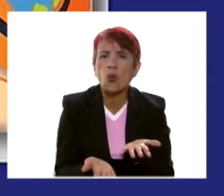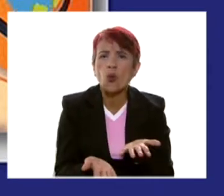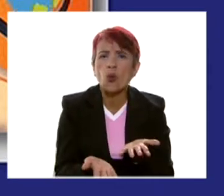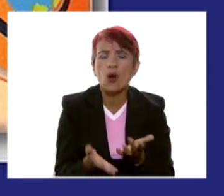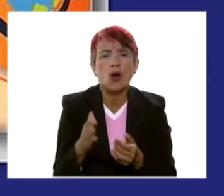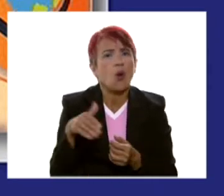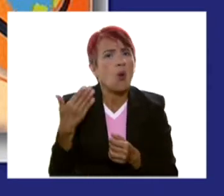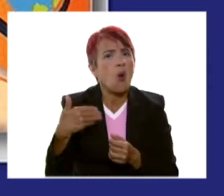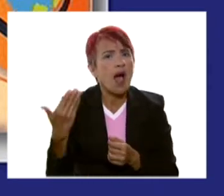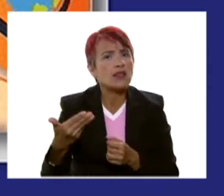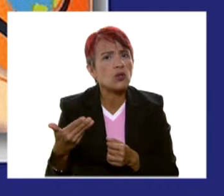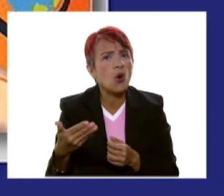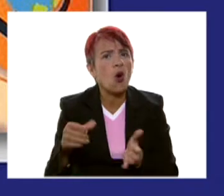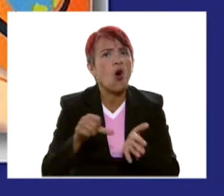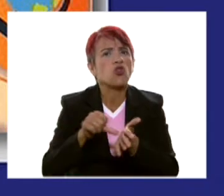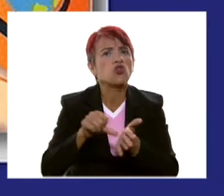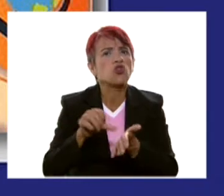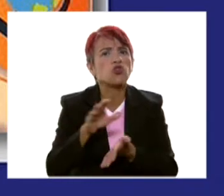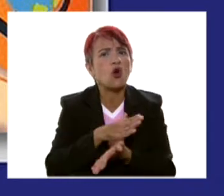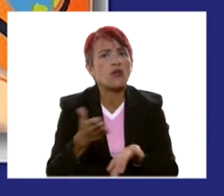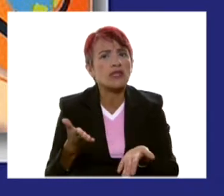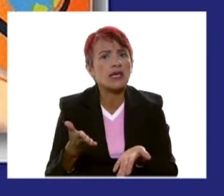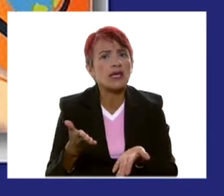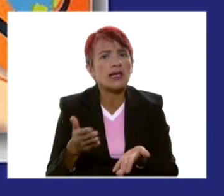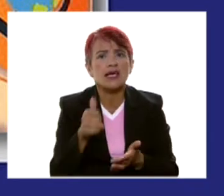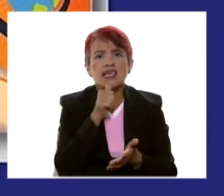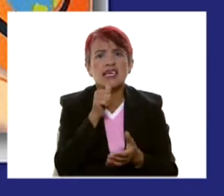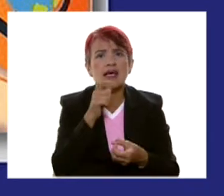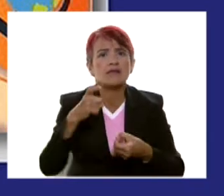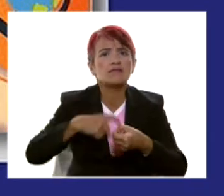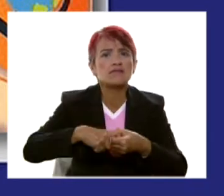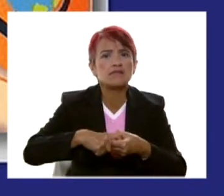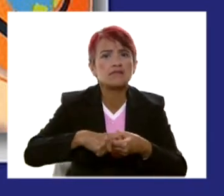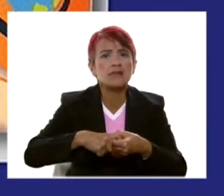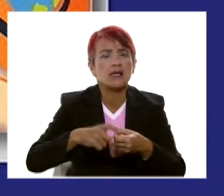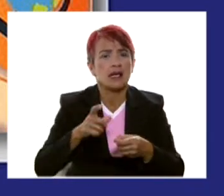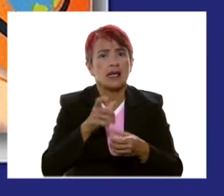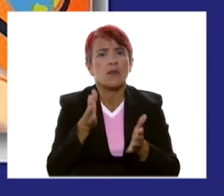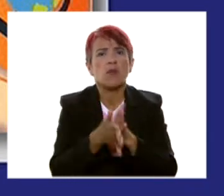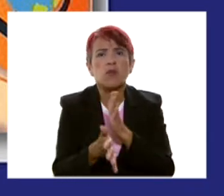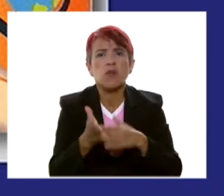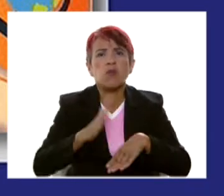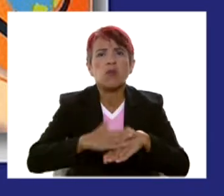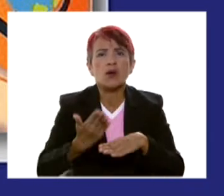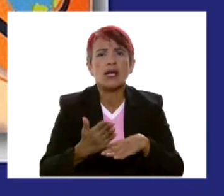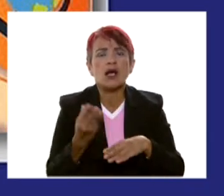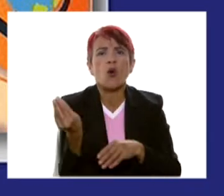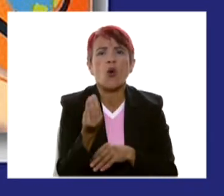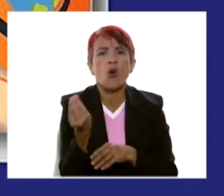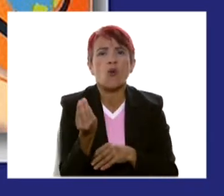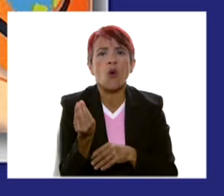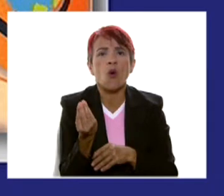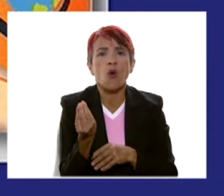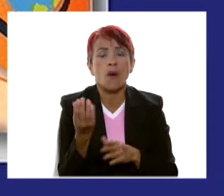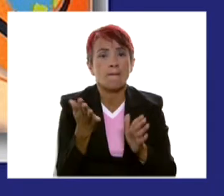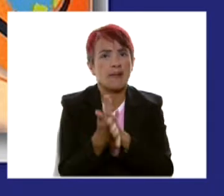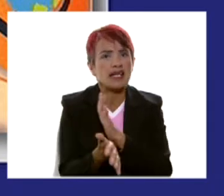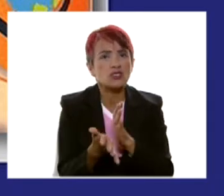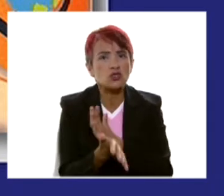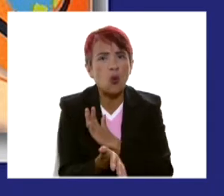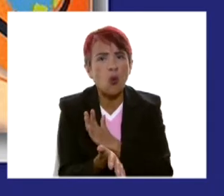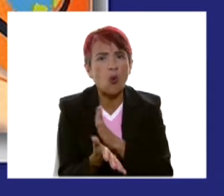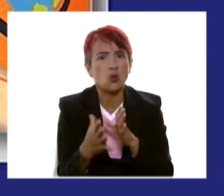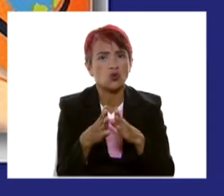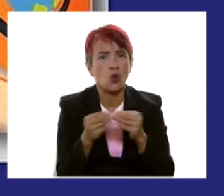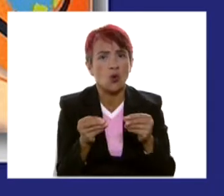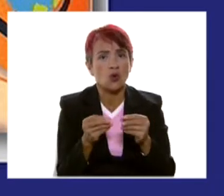¿Cuándo ha pasado? ¿Dónde ha pasado? ¿Quién está involucrado? ¿Por qué ha pasado y cómo ha pasado? Cuando yo redacto una noticia, estas